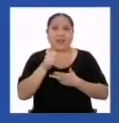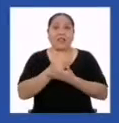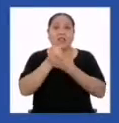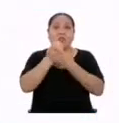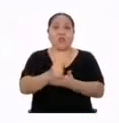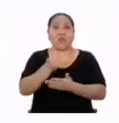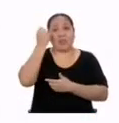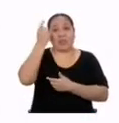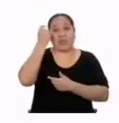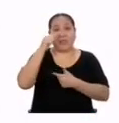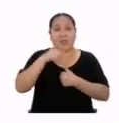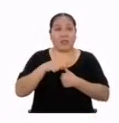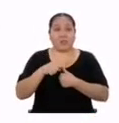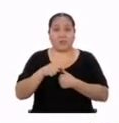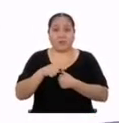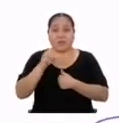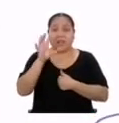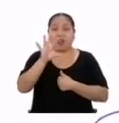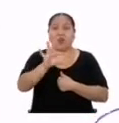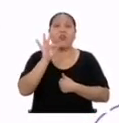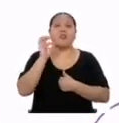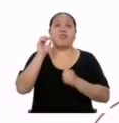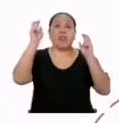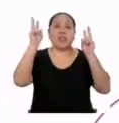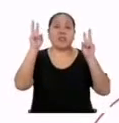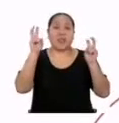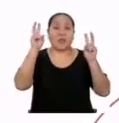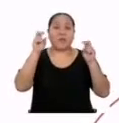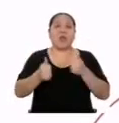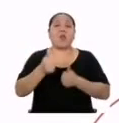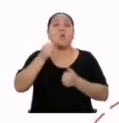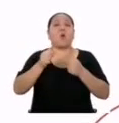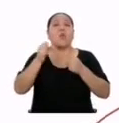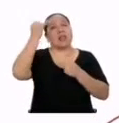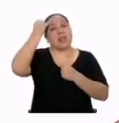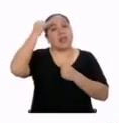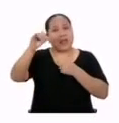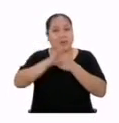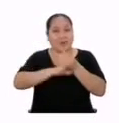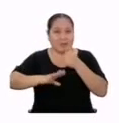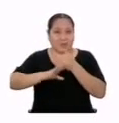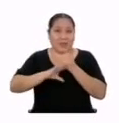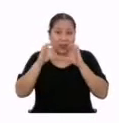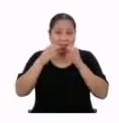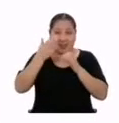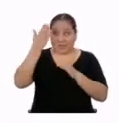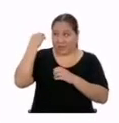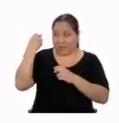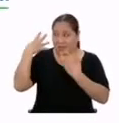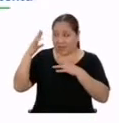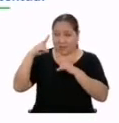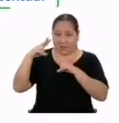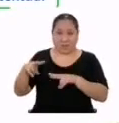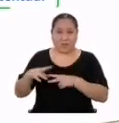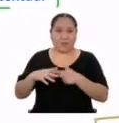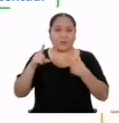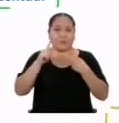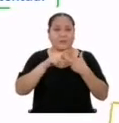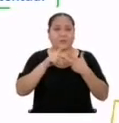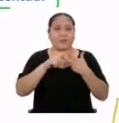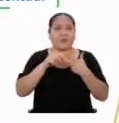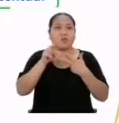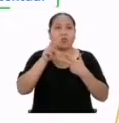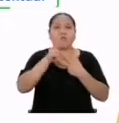hacerlo. 1. Identificar el tema y la idea principal, que ya vimos la clase pasada. 2. Reconocer la